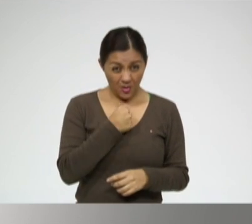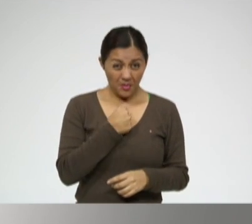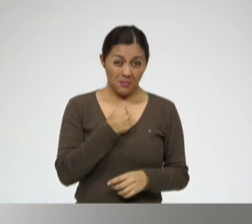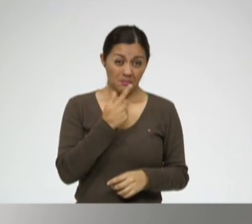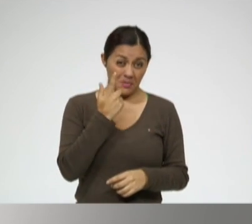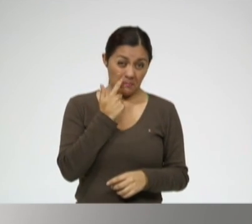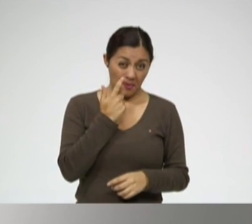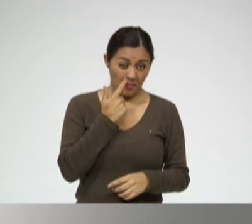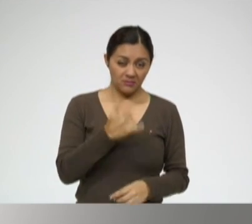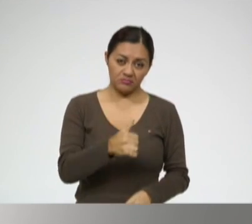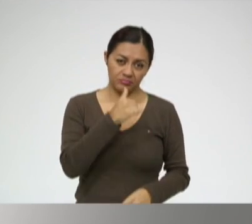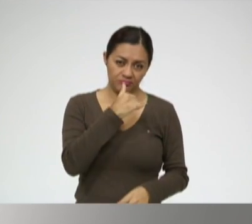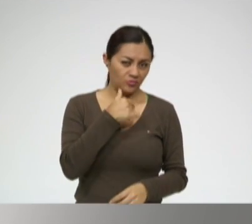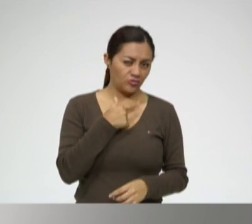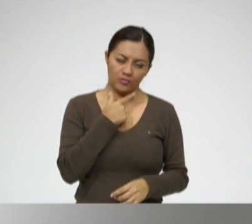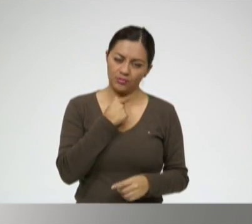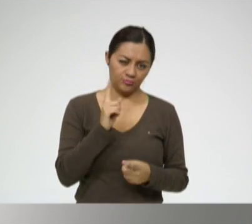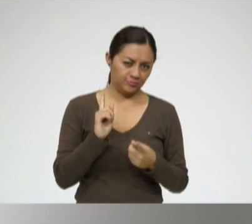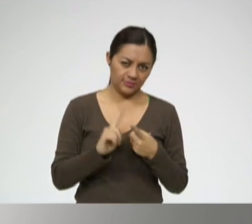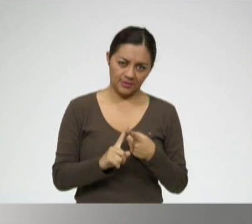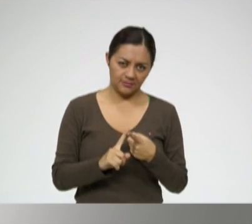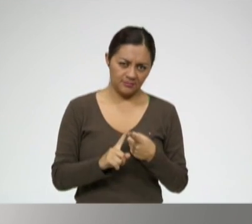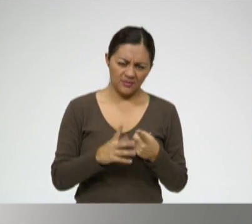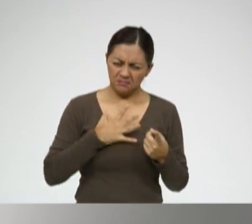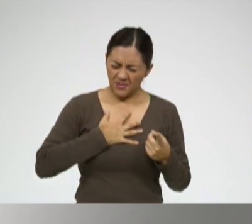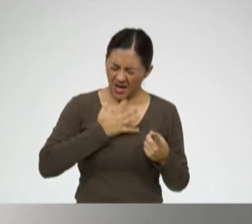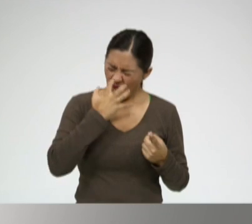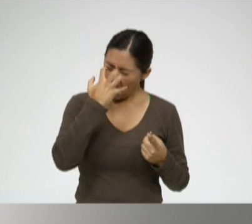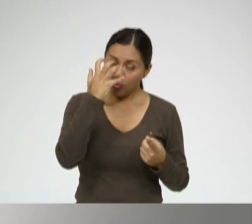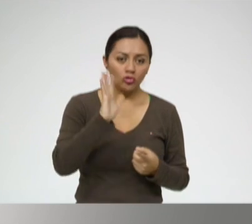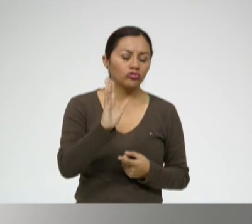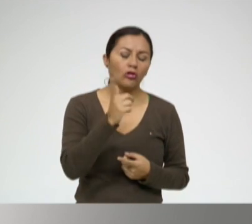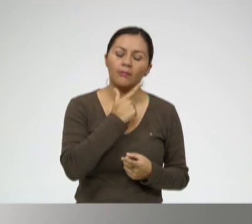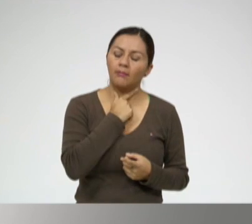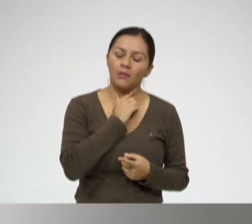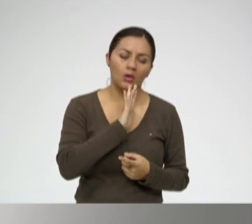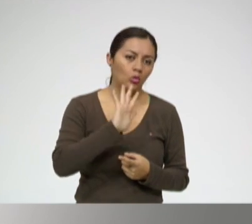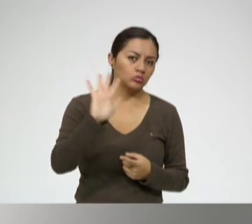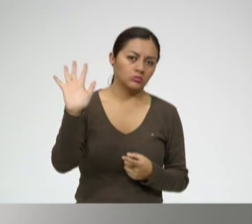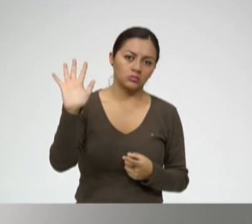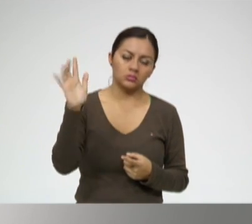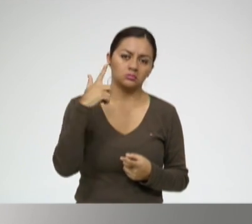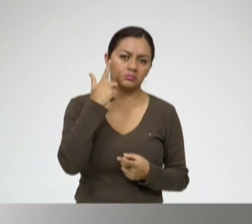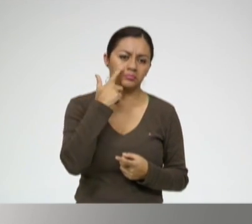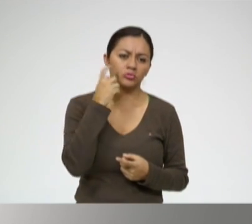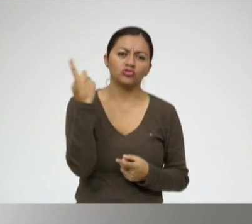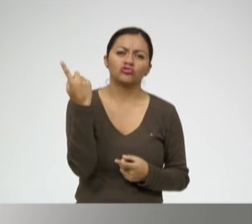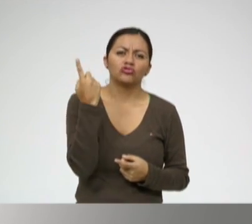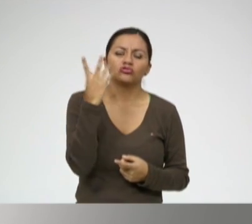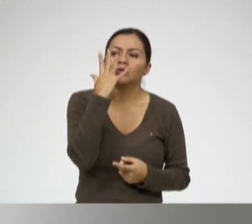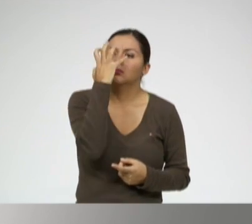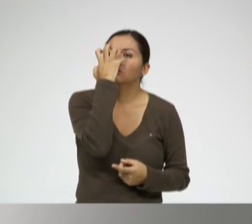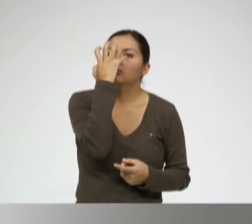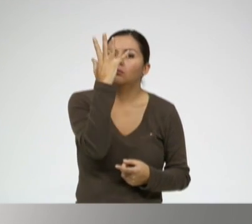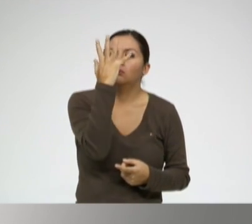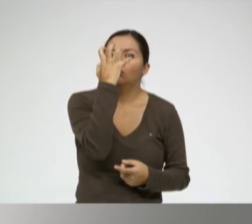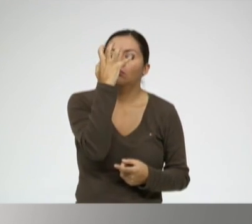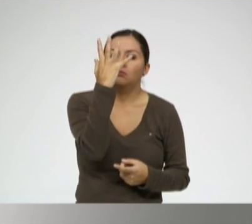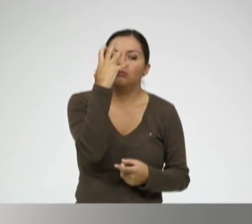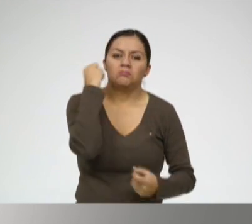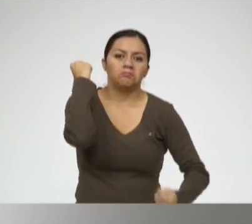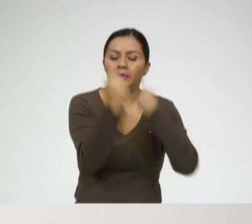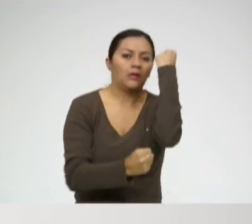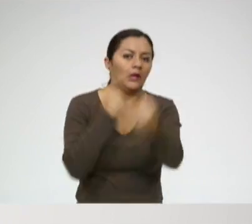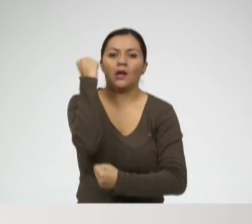que tome y se ponga bravo, no sé, que se ponga demasiado molesto, agresivo, todo